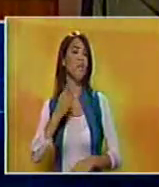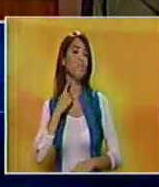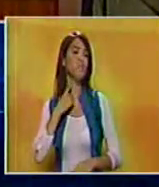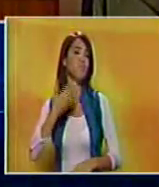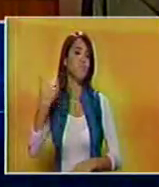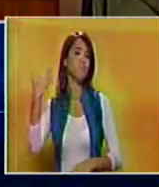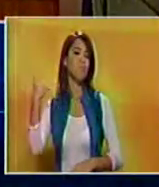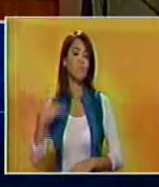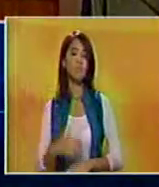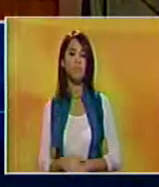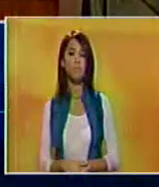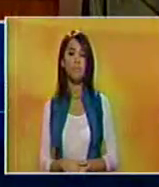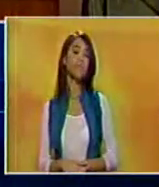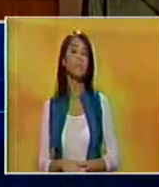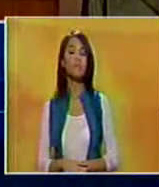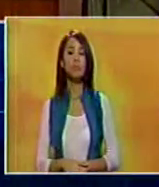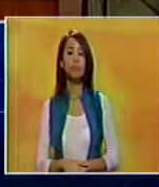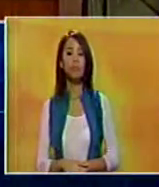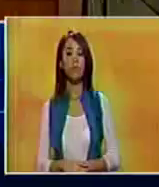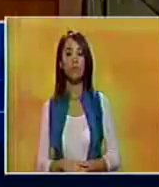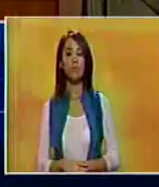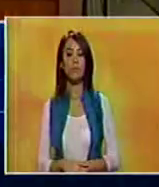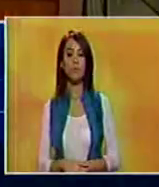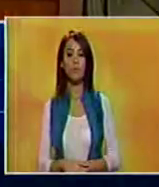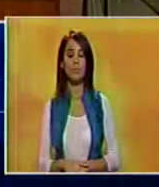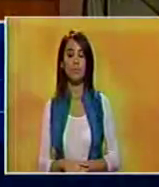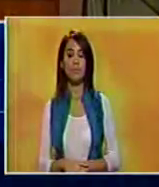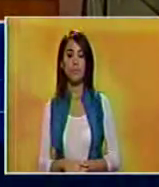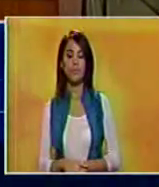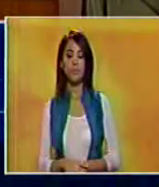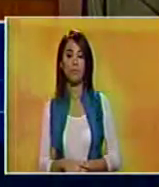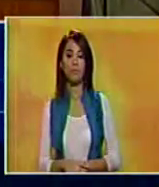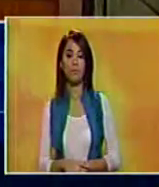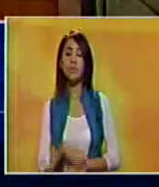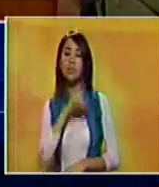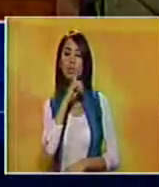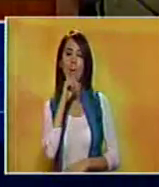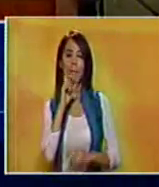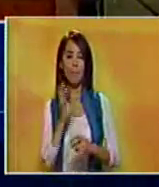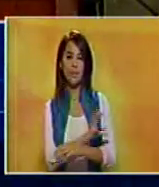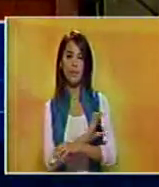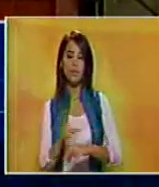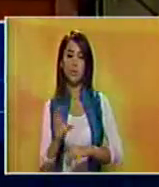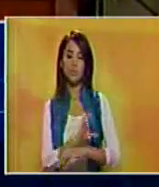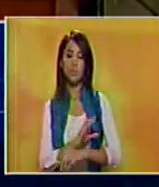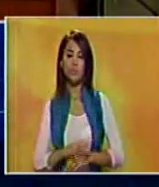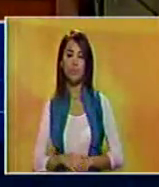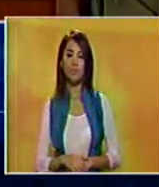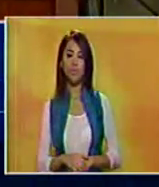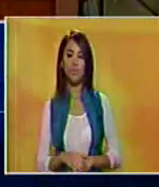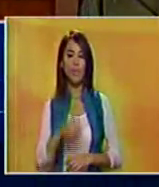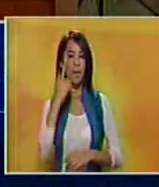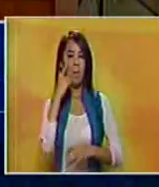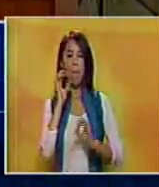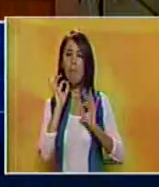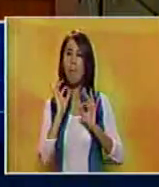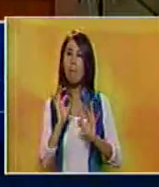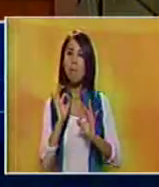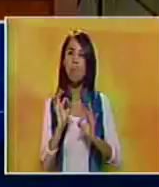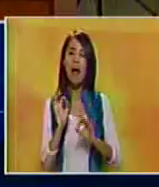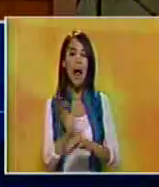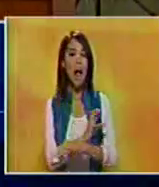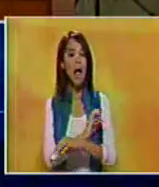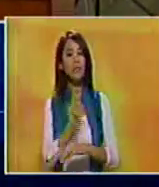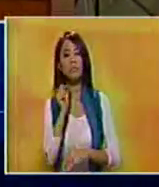and Garfunkel, se llama Mrs. Robinson, pero calza como anillo al dedo para